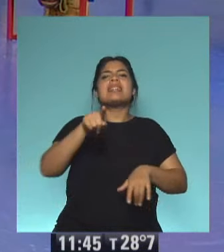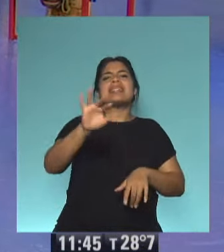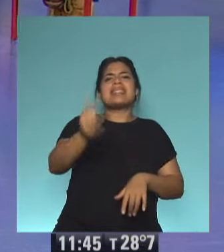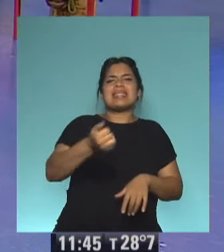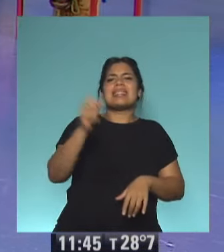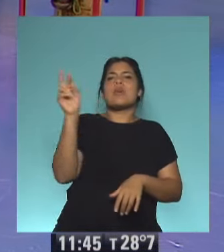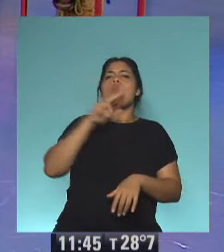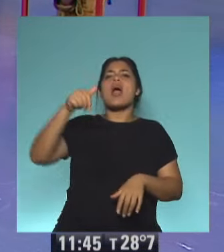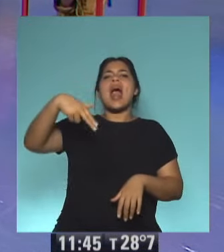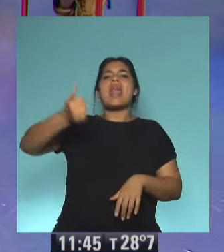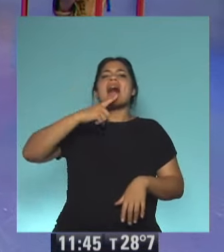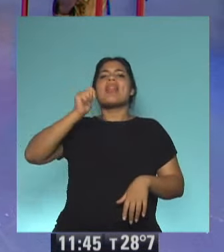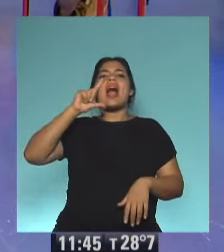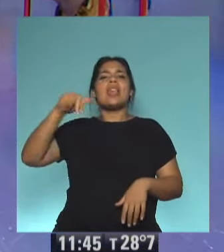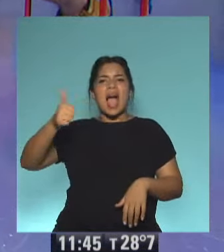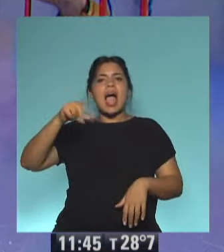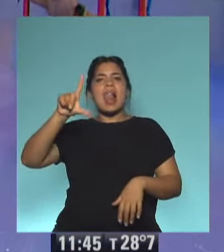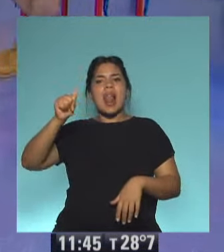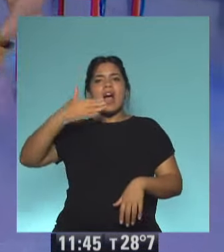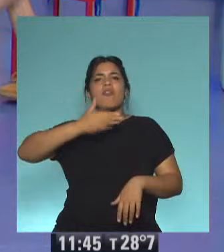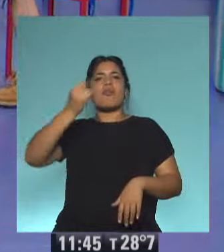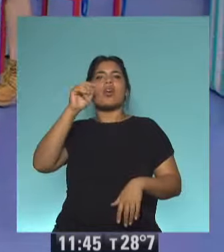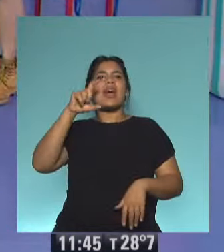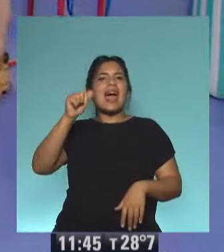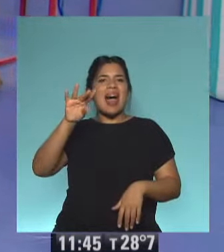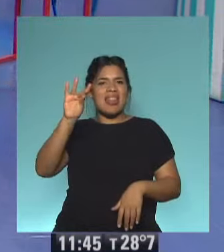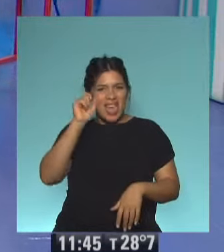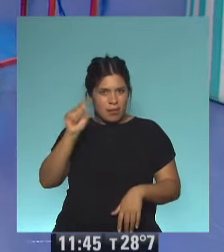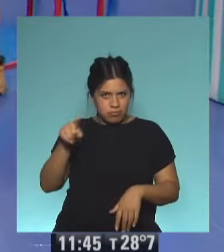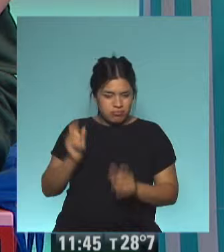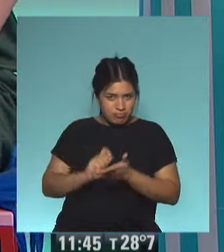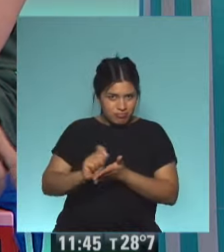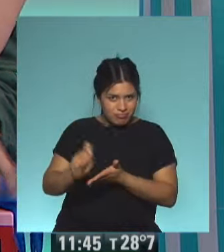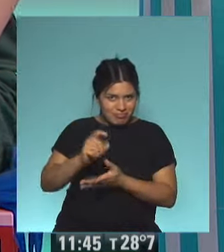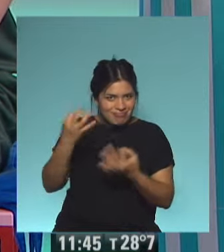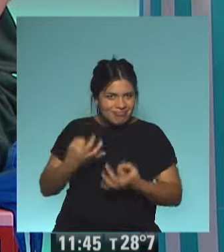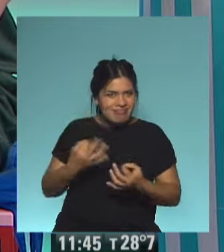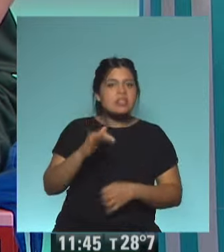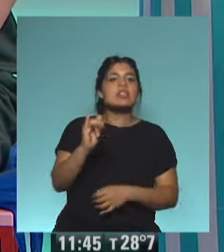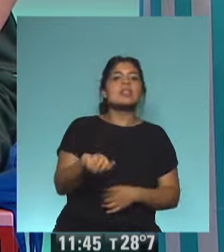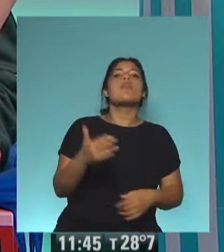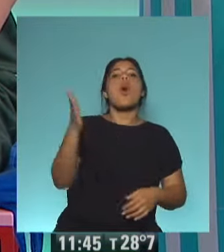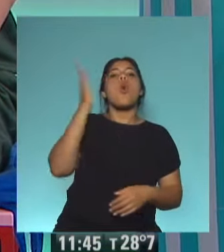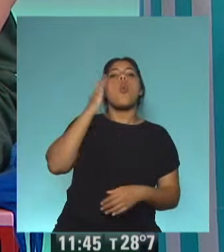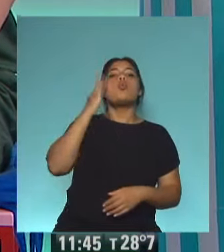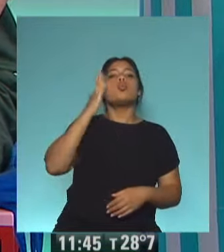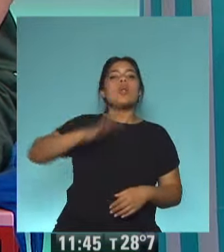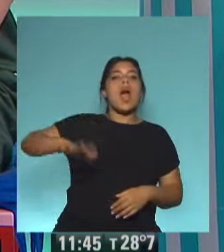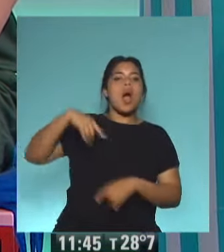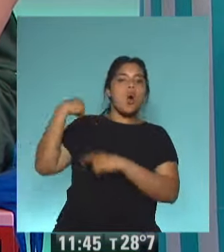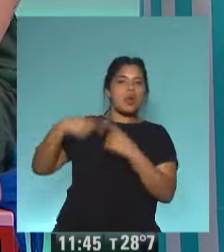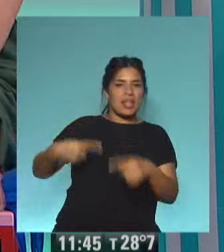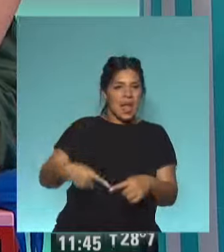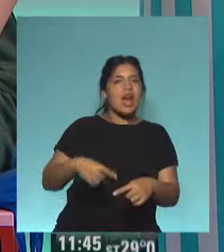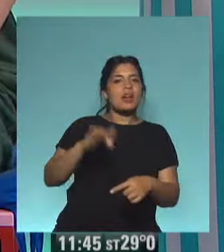sí! Hablamos de toda la mezcla que tenía, ¿no? Con los instrumentos de quizás la cultura más originaria nuestra y